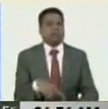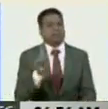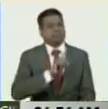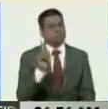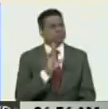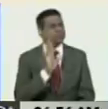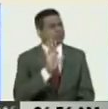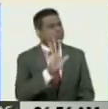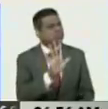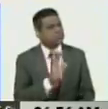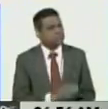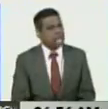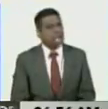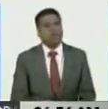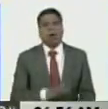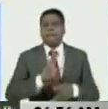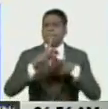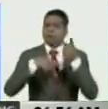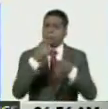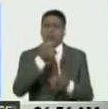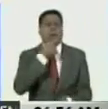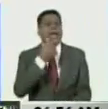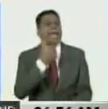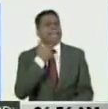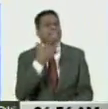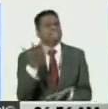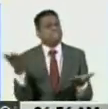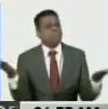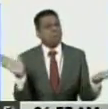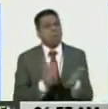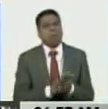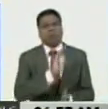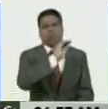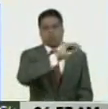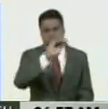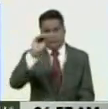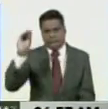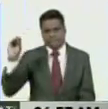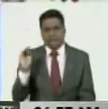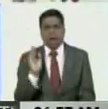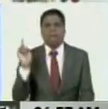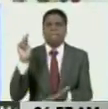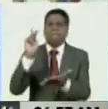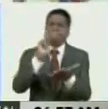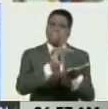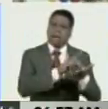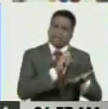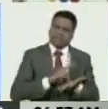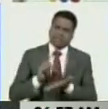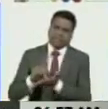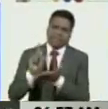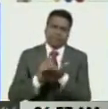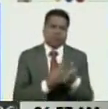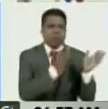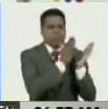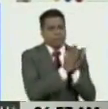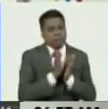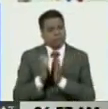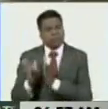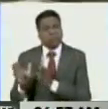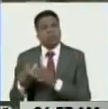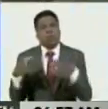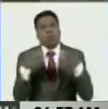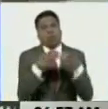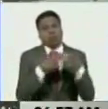es un proceso tan hermoso donde lo que estamos haciendo es llamar a la participación de las organizaciones con fines políticos.